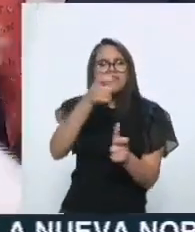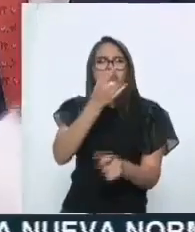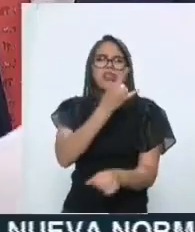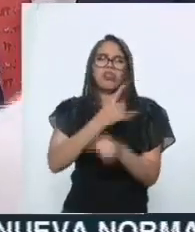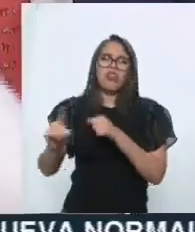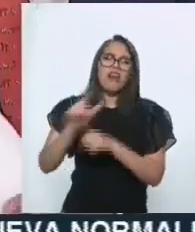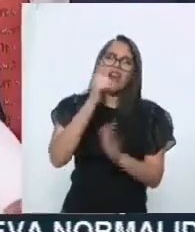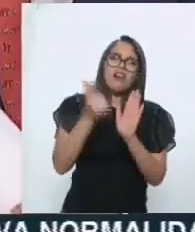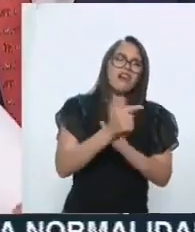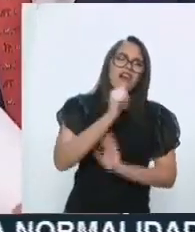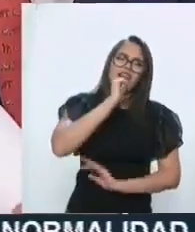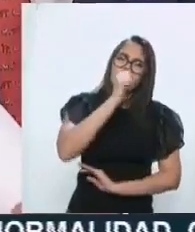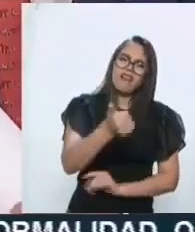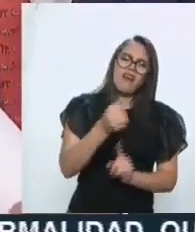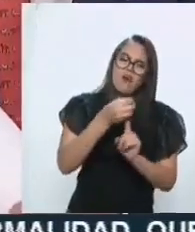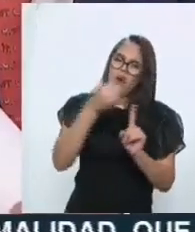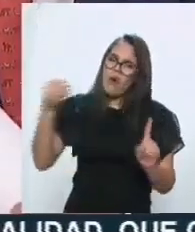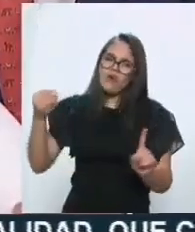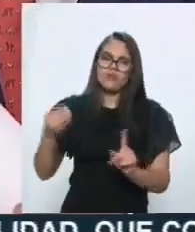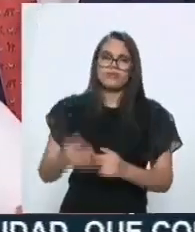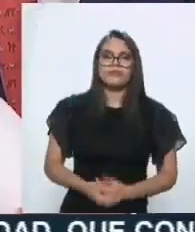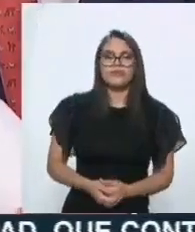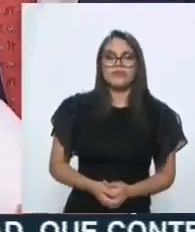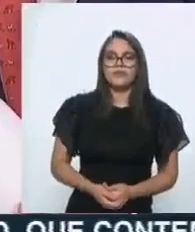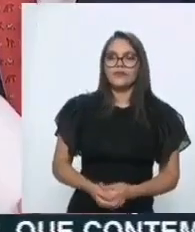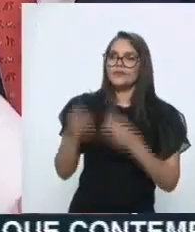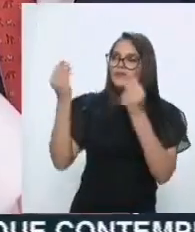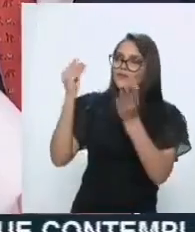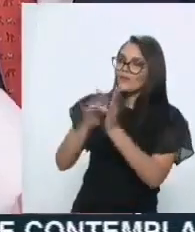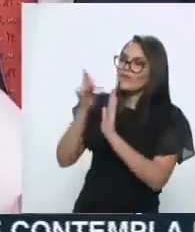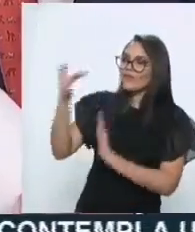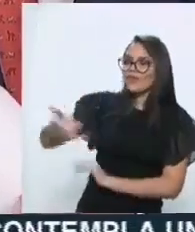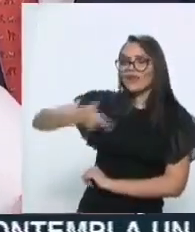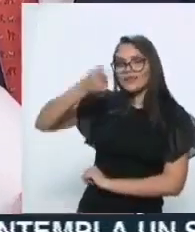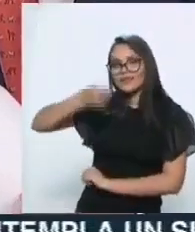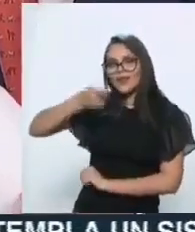acompañarnos. Un saludo desde la sana distancia. A ti, Juan, muchísimas gracias. Saludos, muy buena noche.